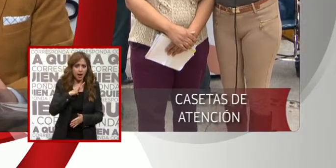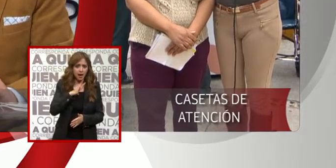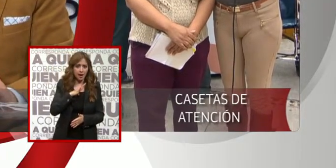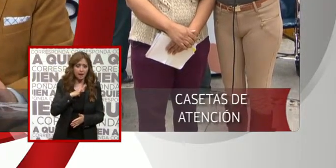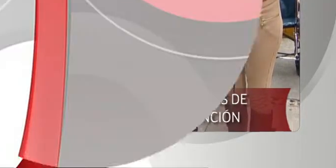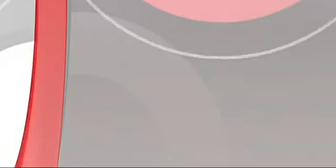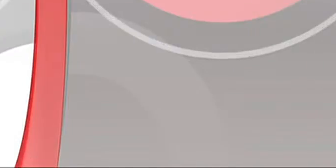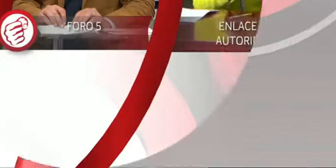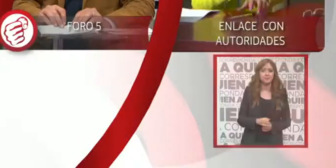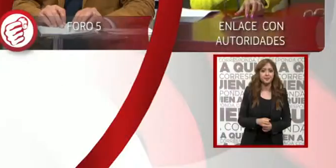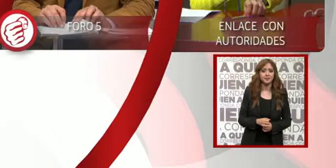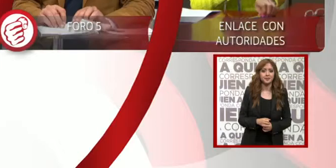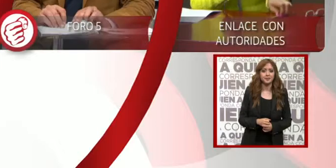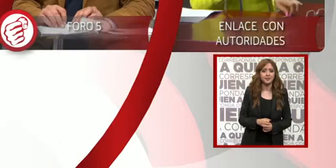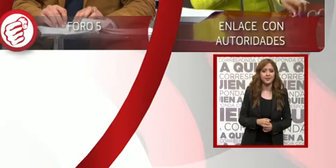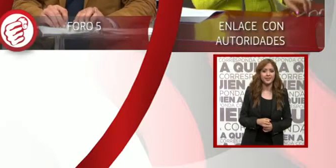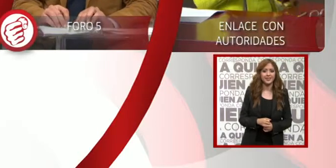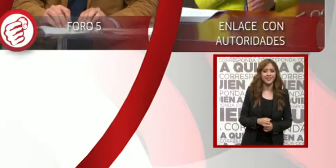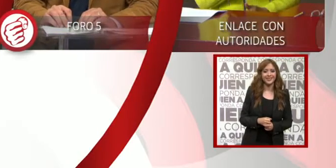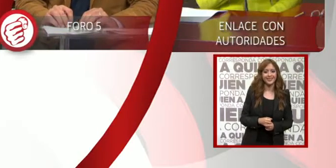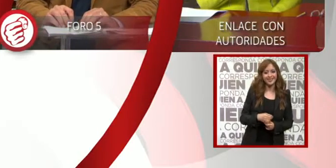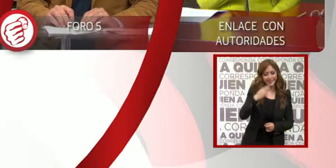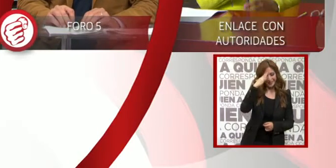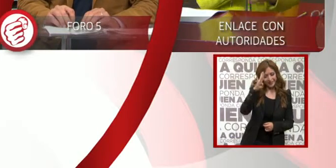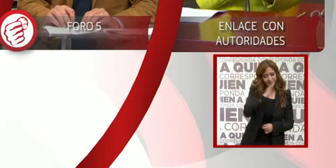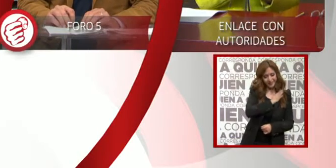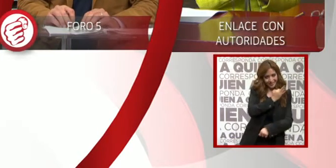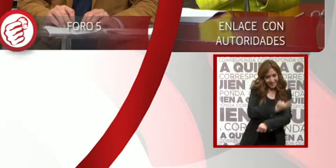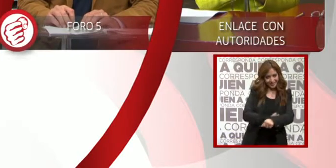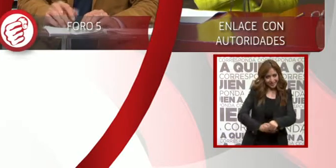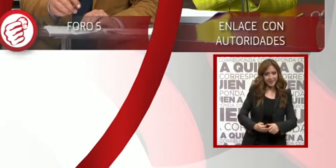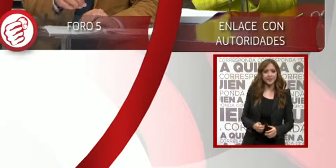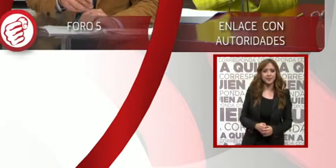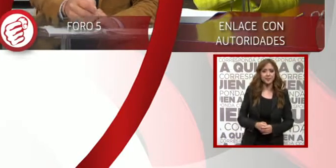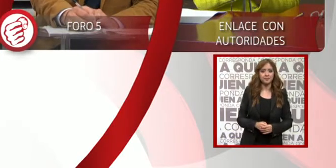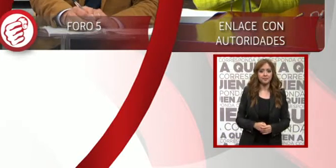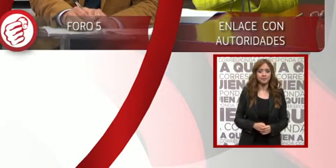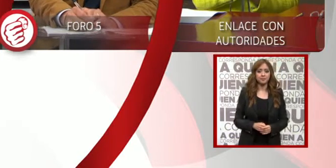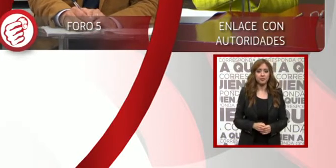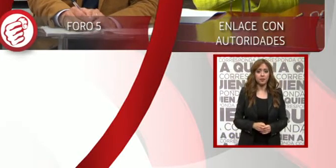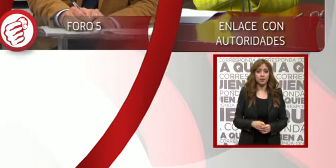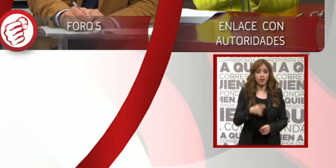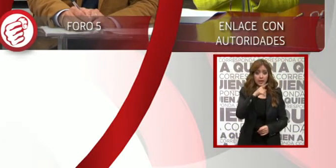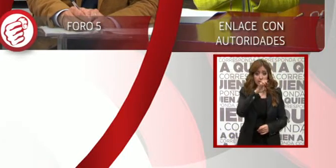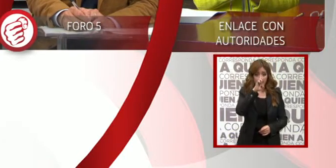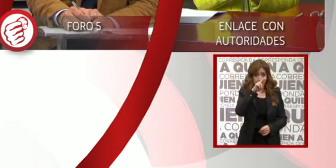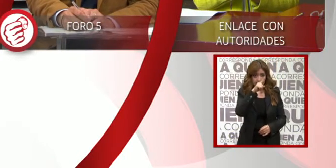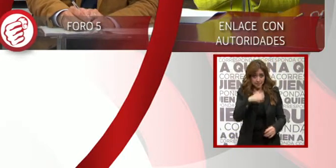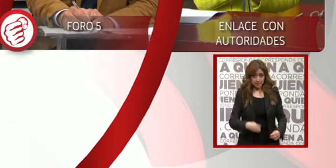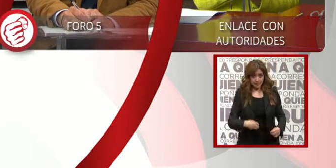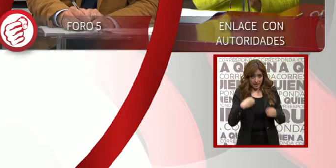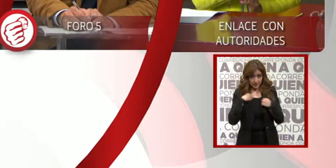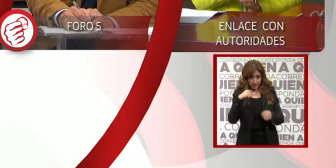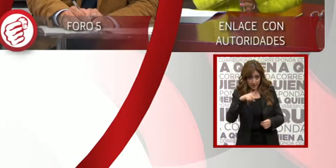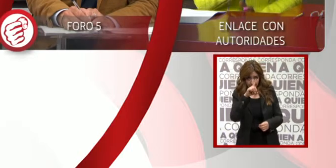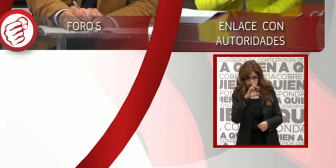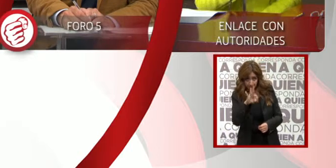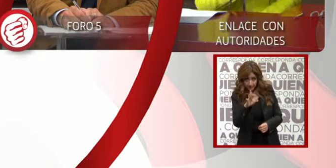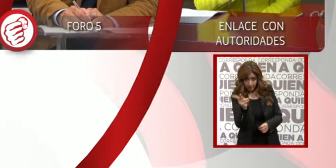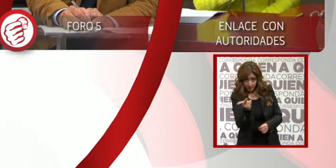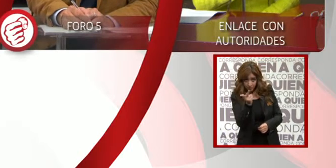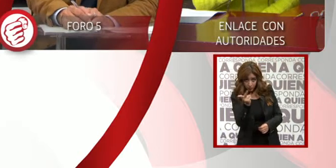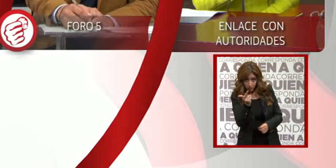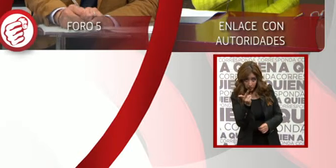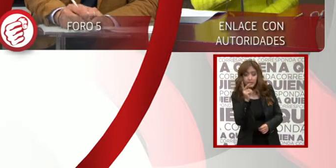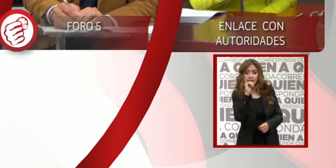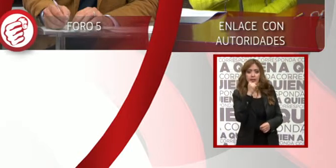Samia. Señor, muy buenas tardes. Estás, hola, buenas tardes, Samia. Elena, ¿estás en el Distrito Federal? ¿Vives en el Distrito Federal? Sí,